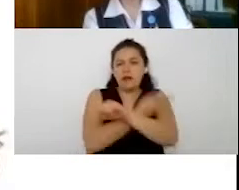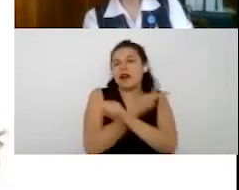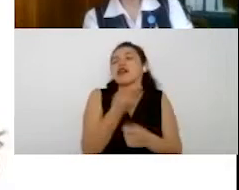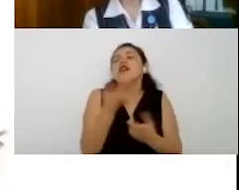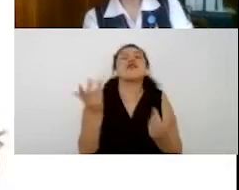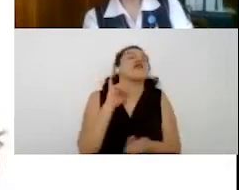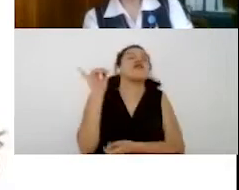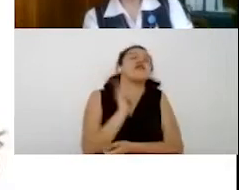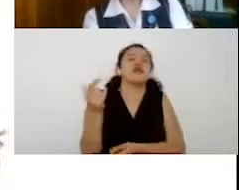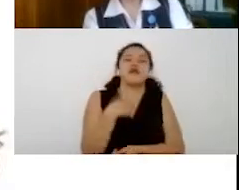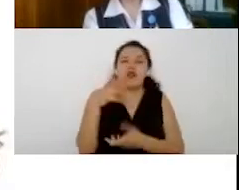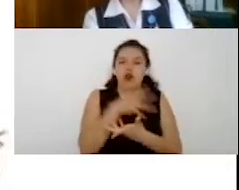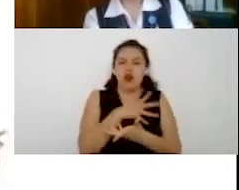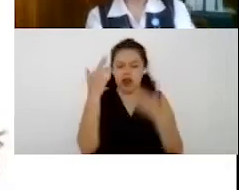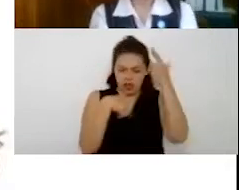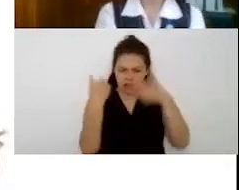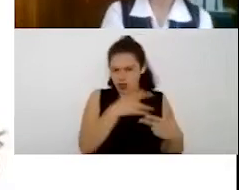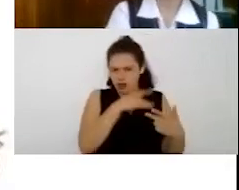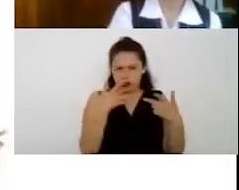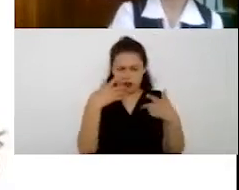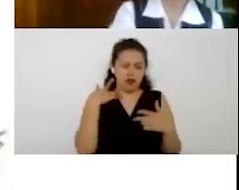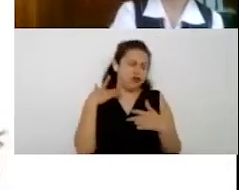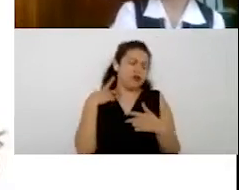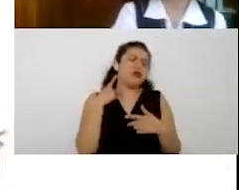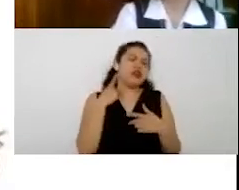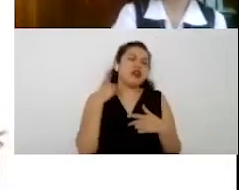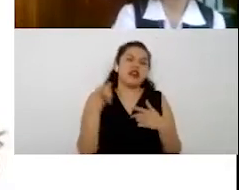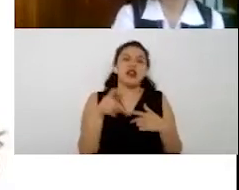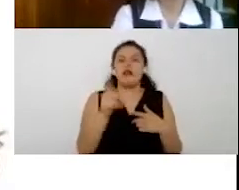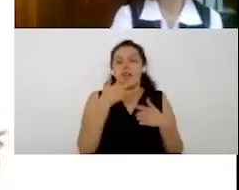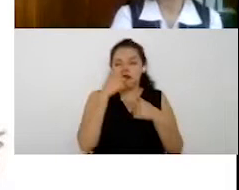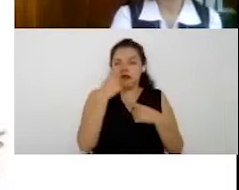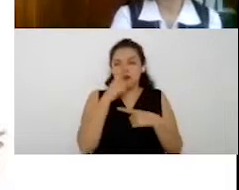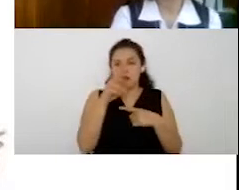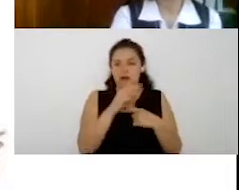revisa signos vitales y tiene pulso, pero no está respirando?